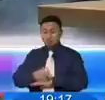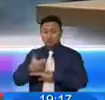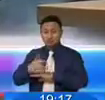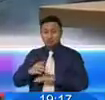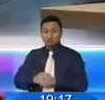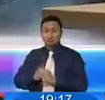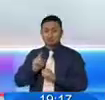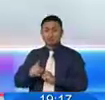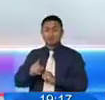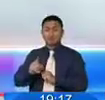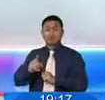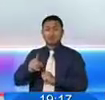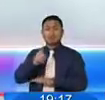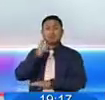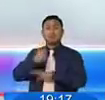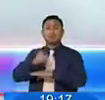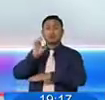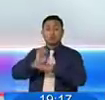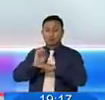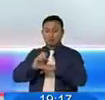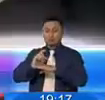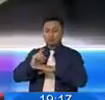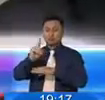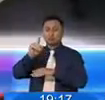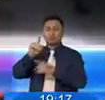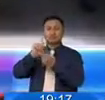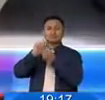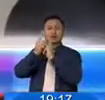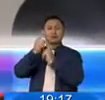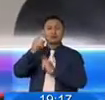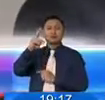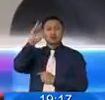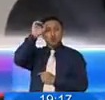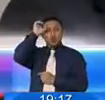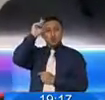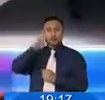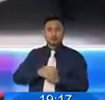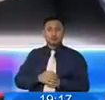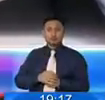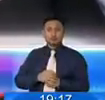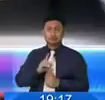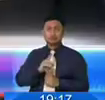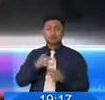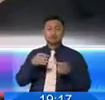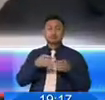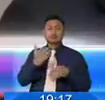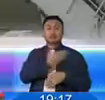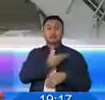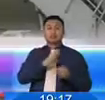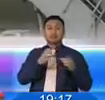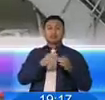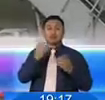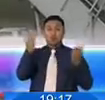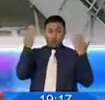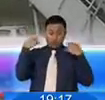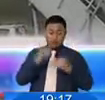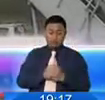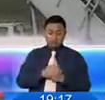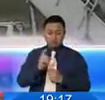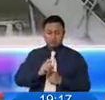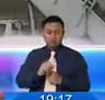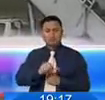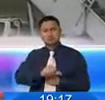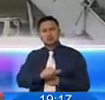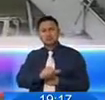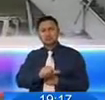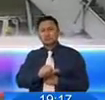recurso de reconsideración presentado por el país. Mientras eso sucede, el titular de la Cámara de Comercio de Guayaquil afirmó que buscan otra salida para